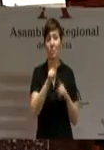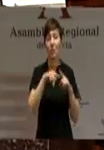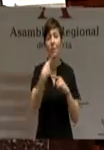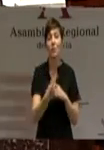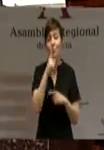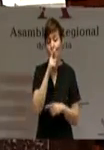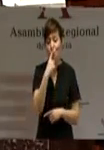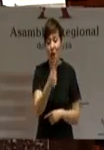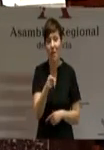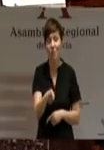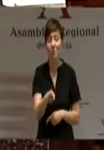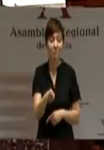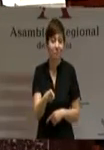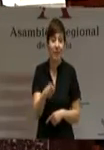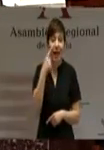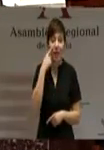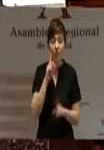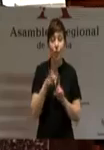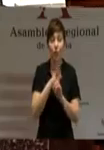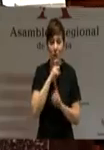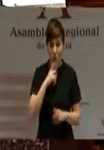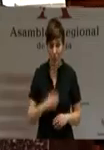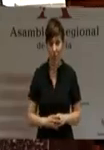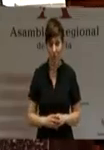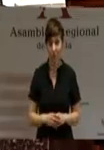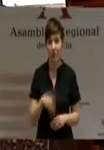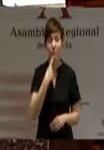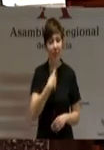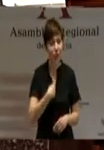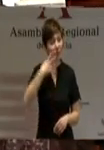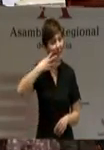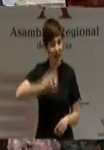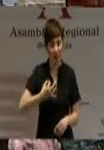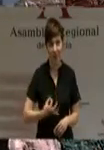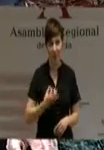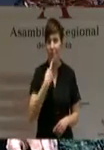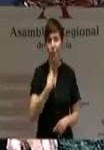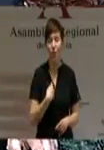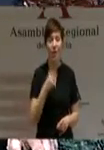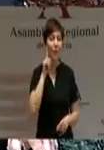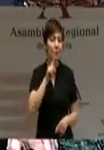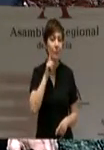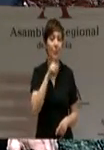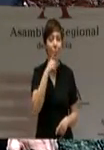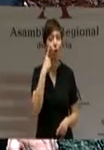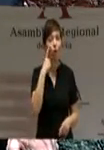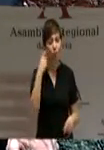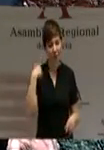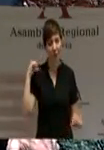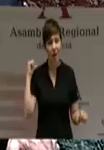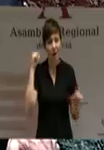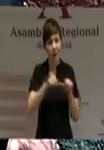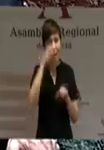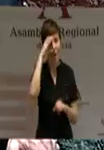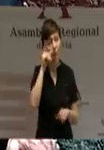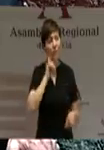año de gobierno. Díganos la verdad, señor Garre, y no las mentiras a las que nos tienen acostumbrados. Si los